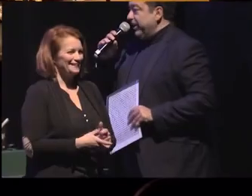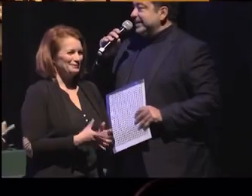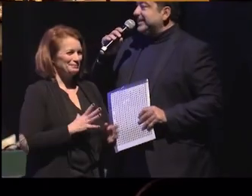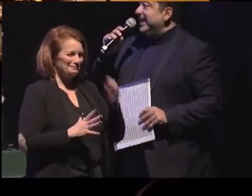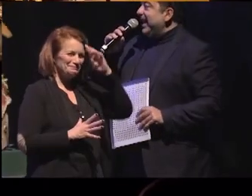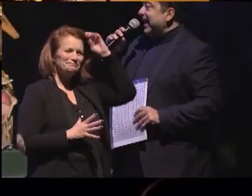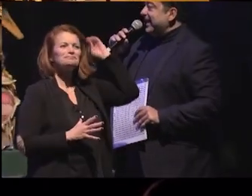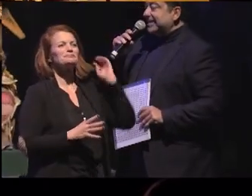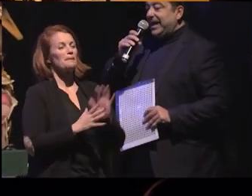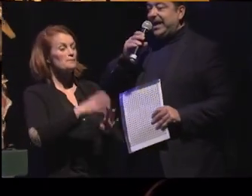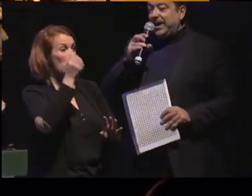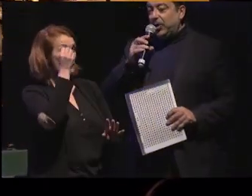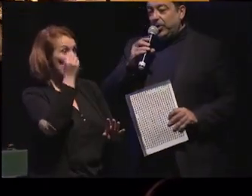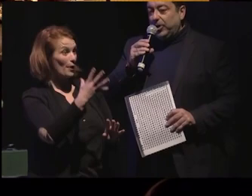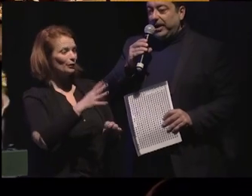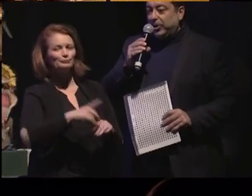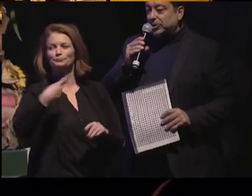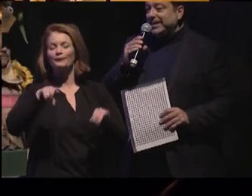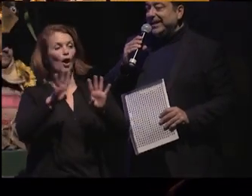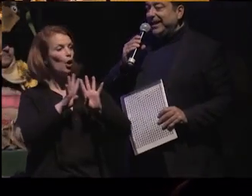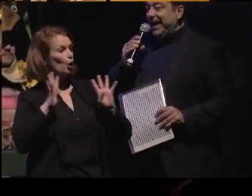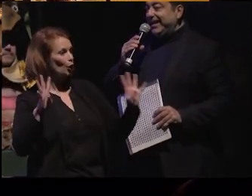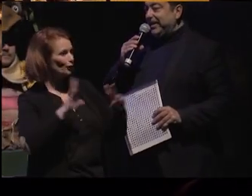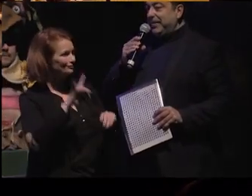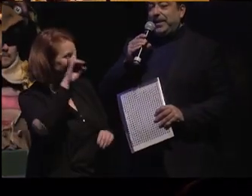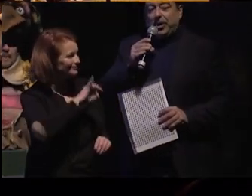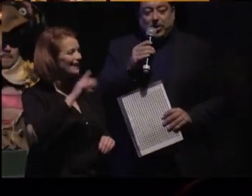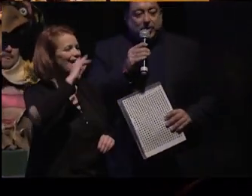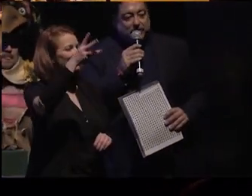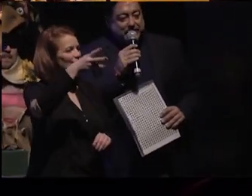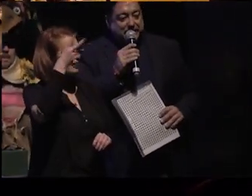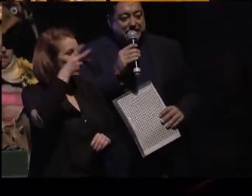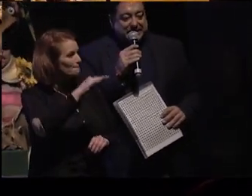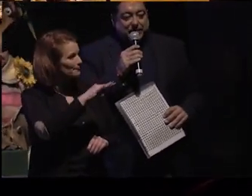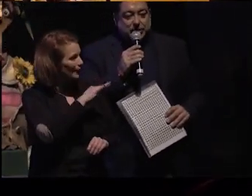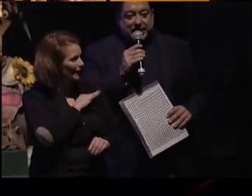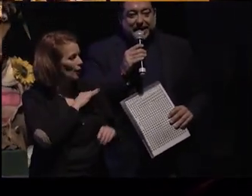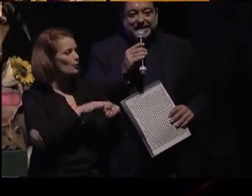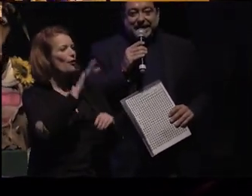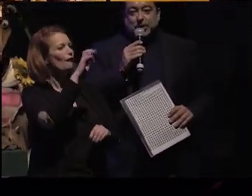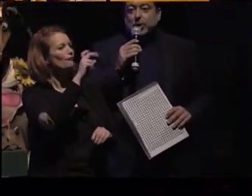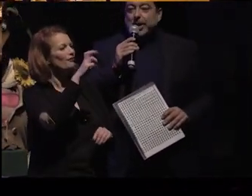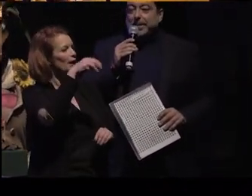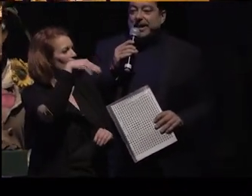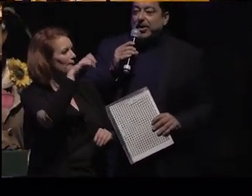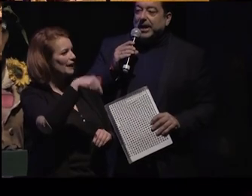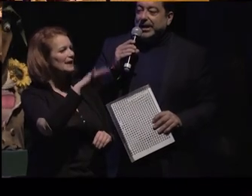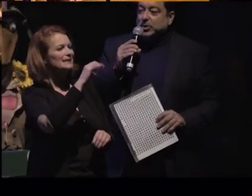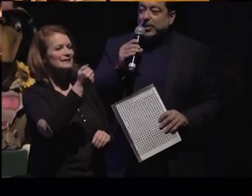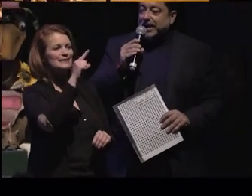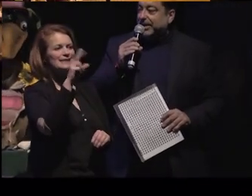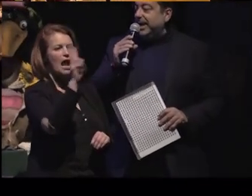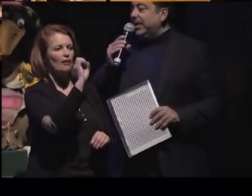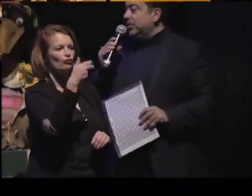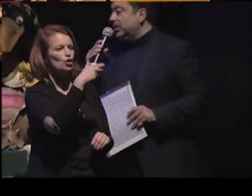Bueno, pues aquí está el coro de los negros. El tercer premio del Fermín Salvochea de este año. Yo voy a pedir ahora que